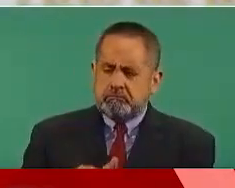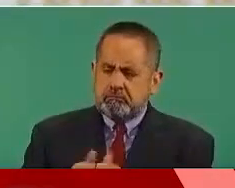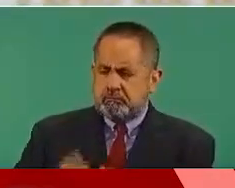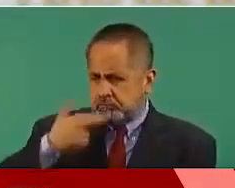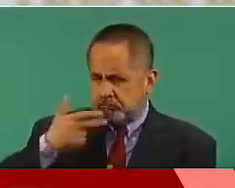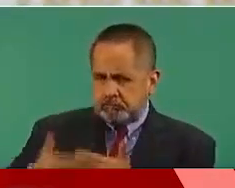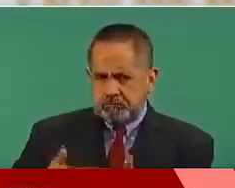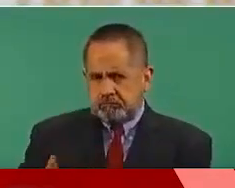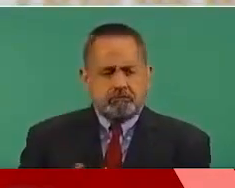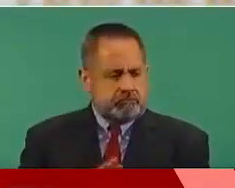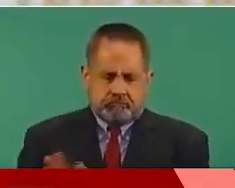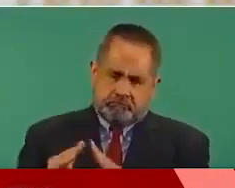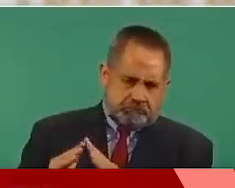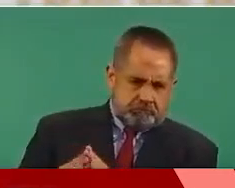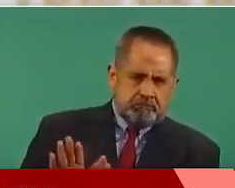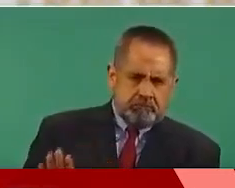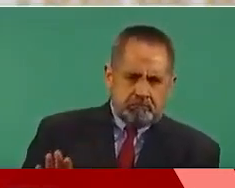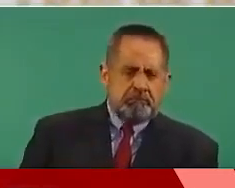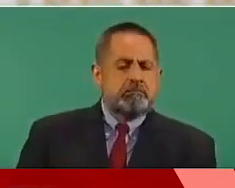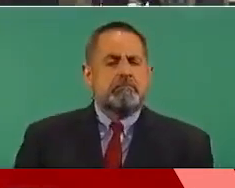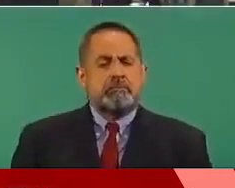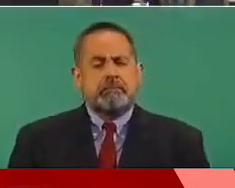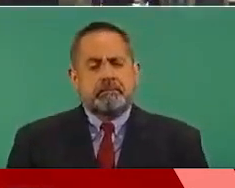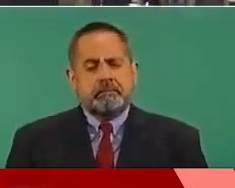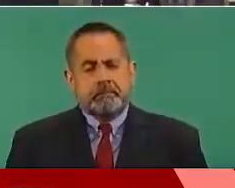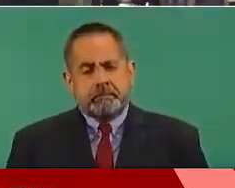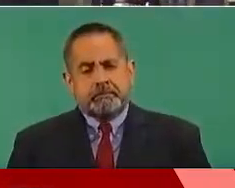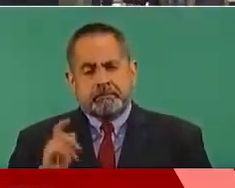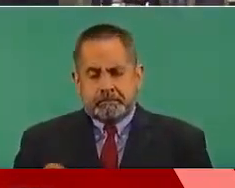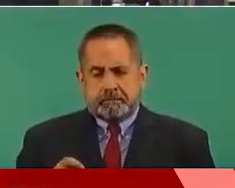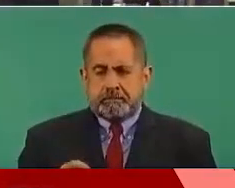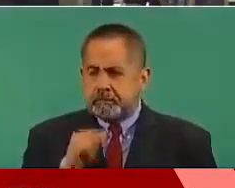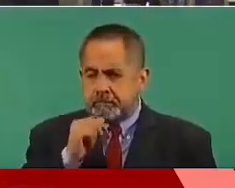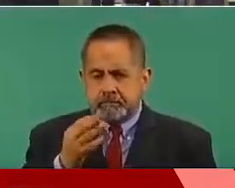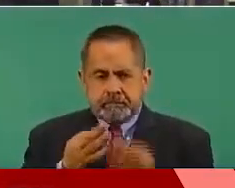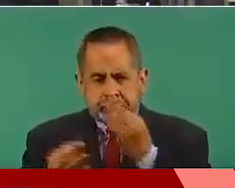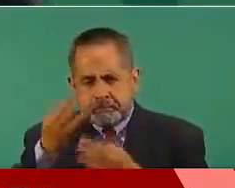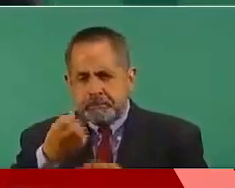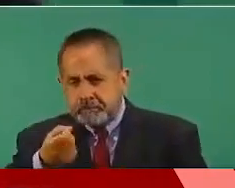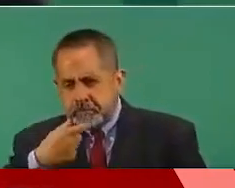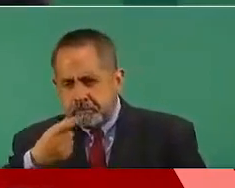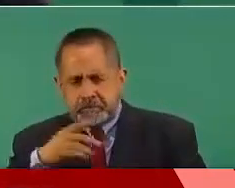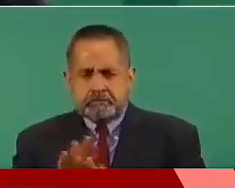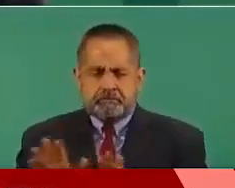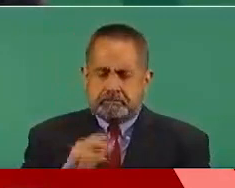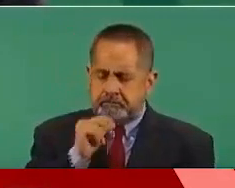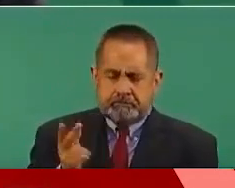recuperándose, pero ya está, vamos a decir, sin tratamiento